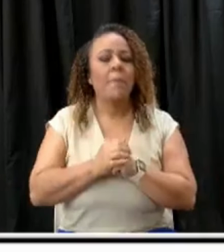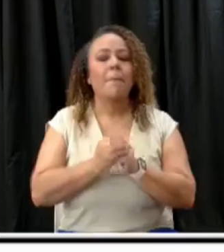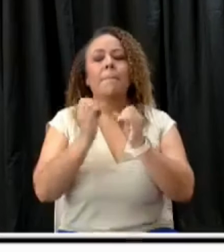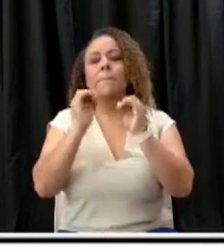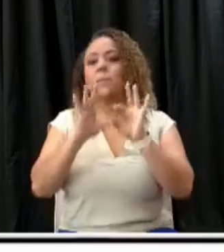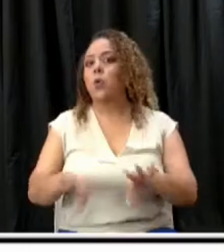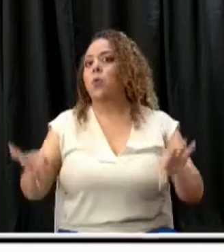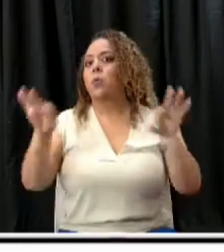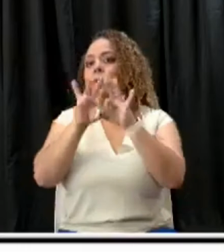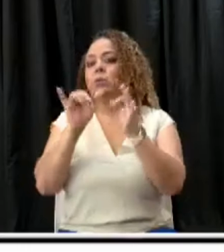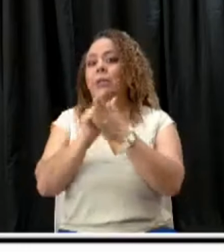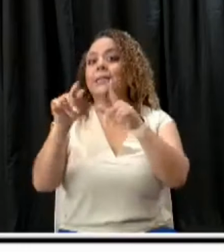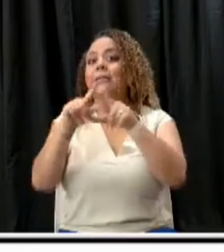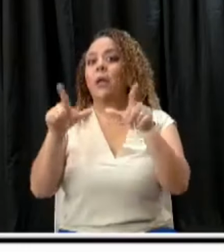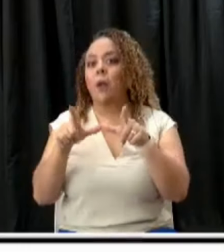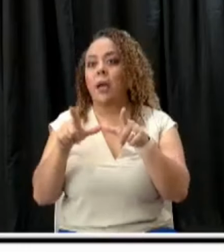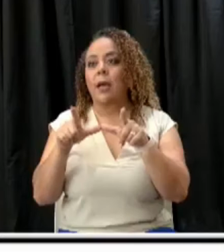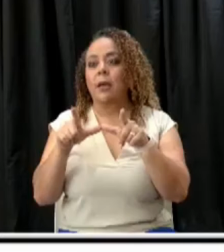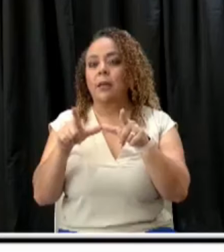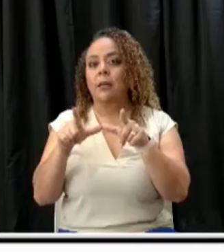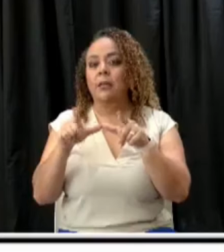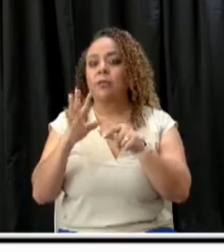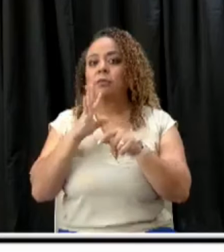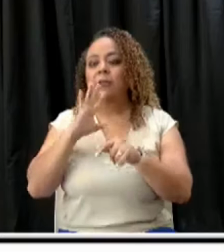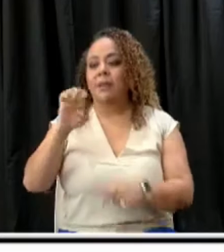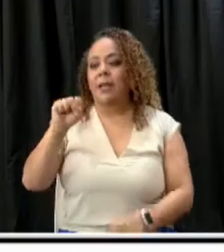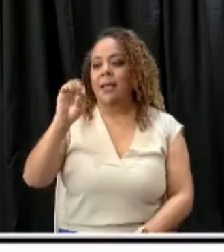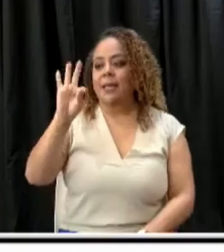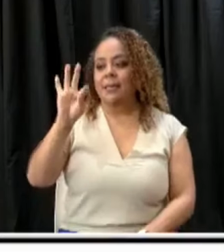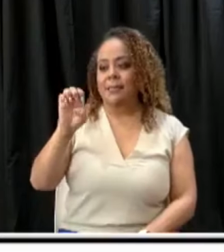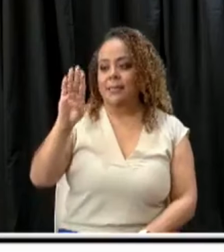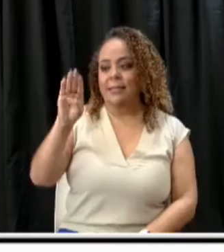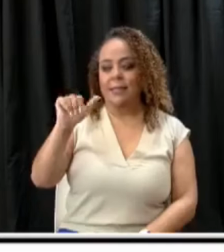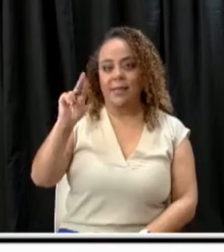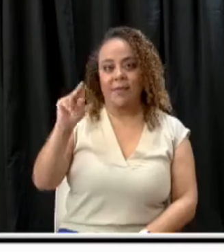Es muy importante esta ubicación geográfica que nos habla Esteban,